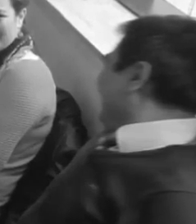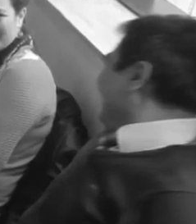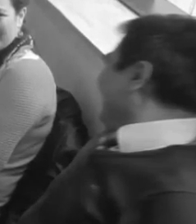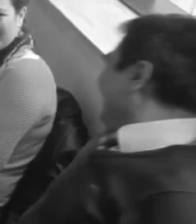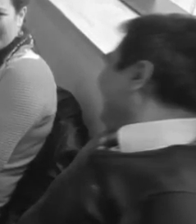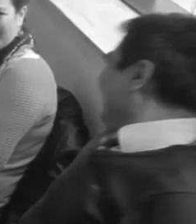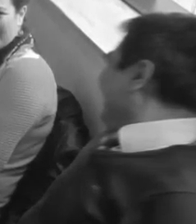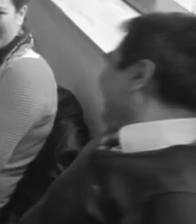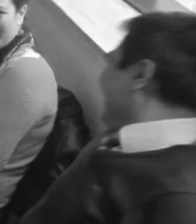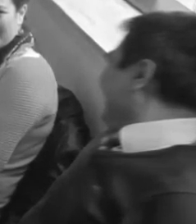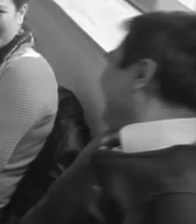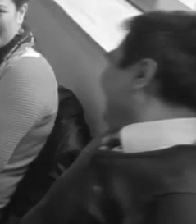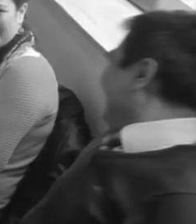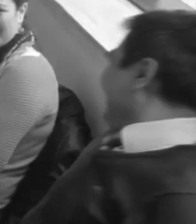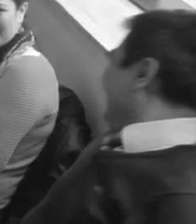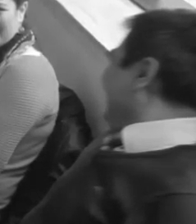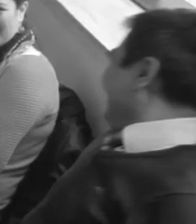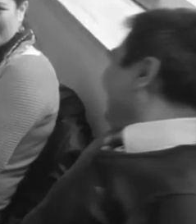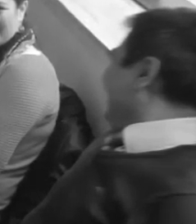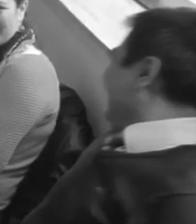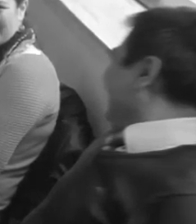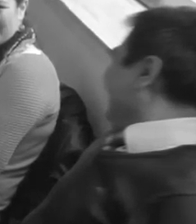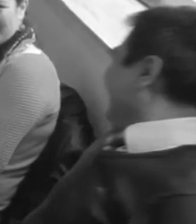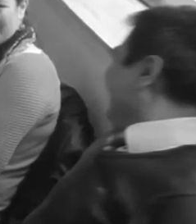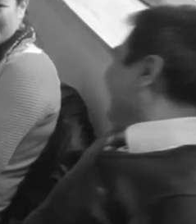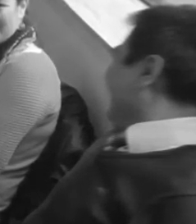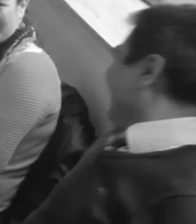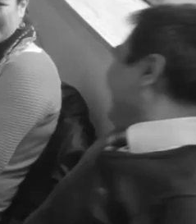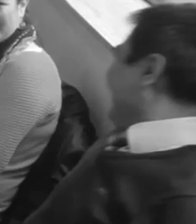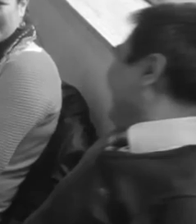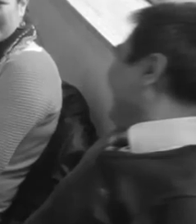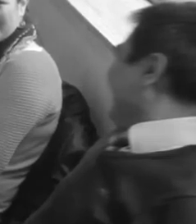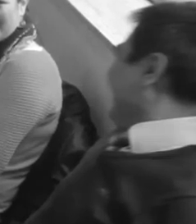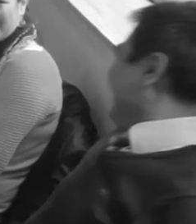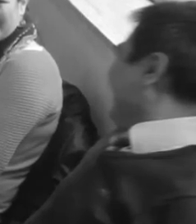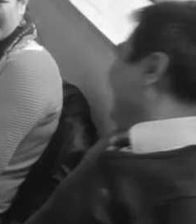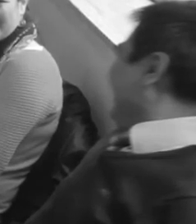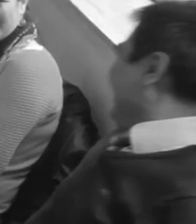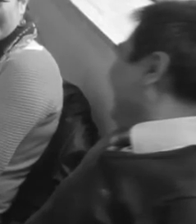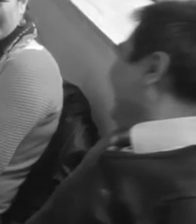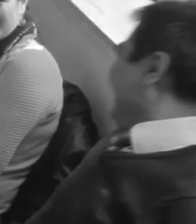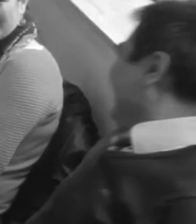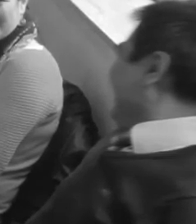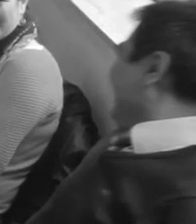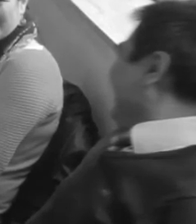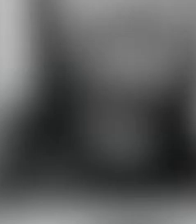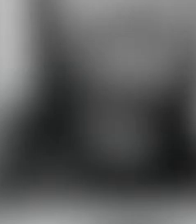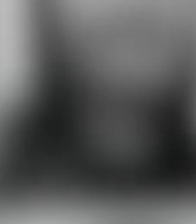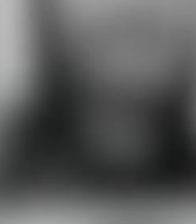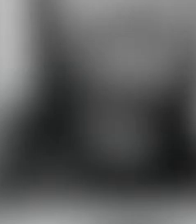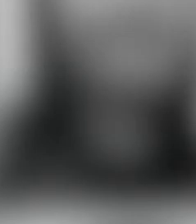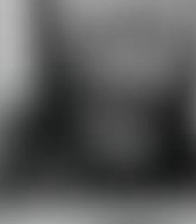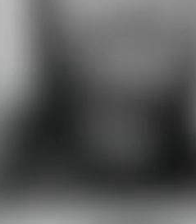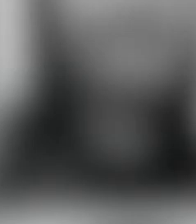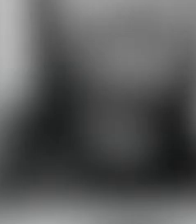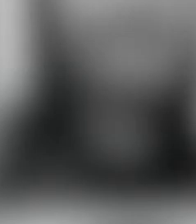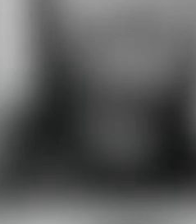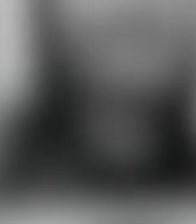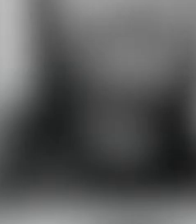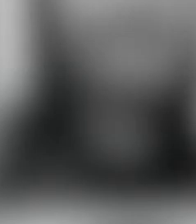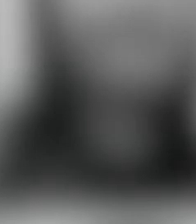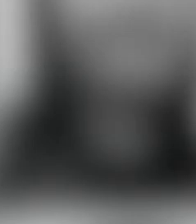tema. Hay prejuicios muy errados hacia ello. Se teme lo que no se conoce. Ellos tienen un gran potencial